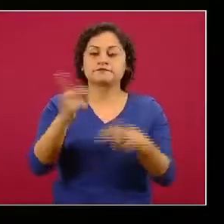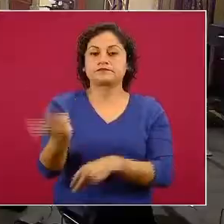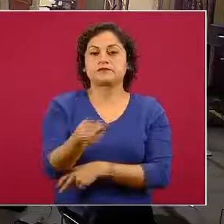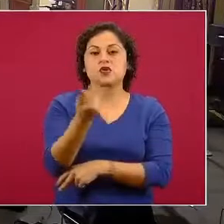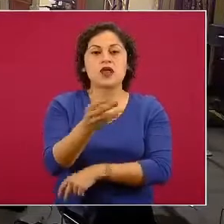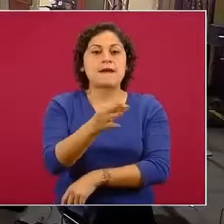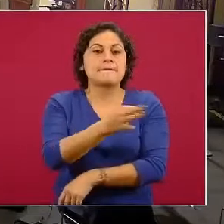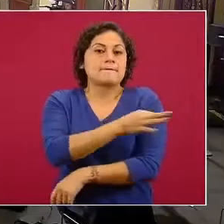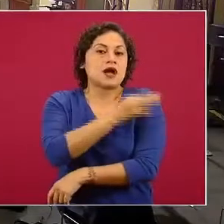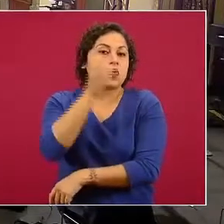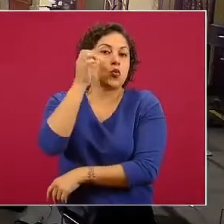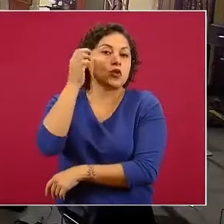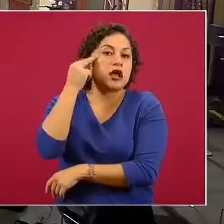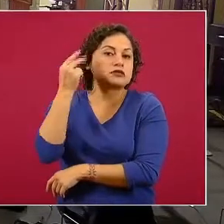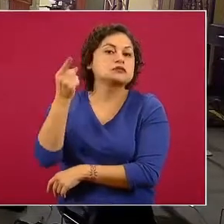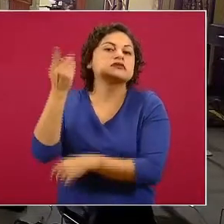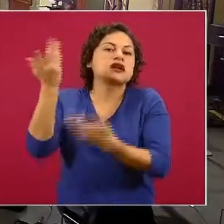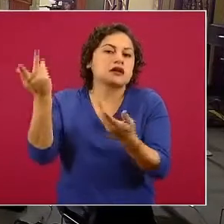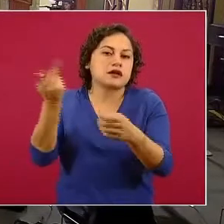china.